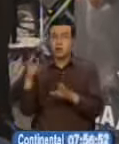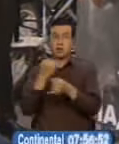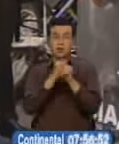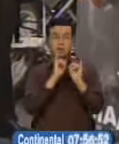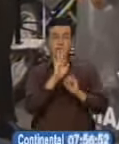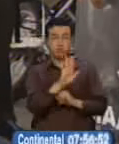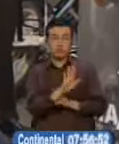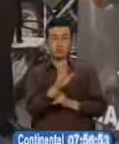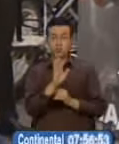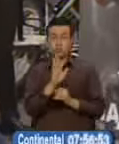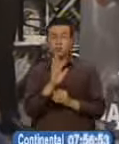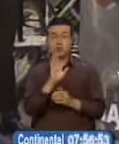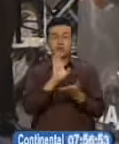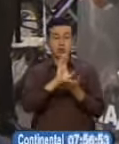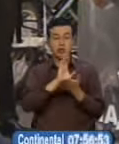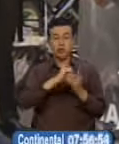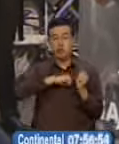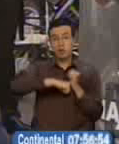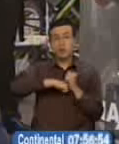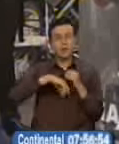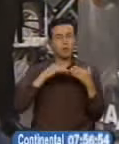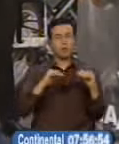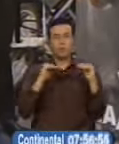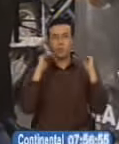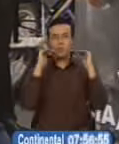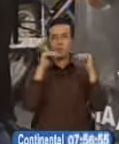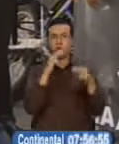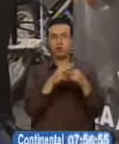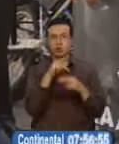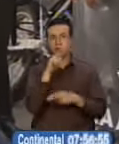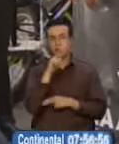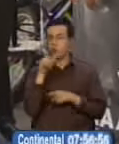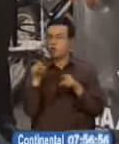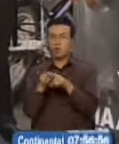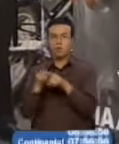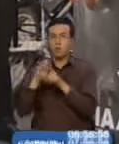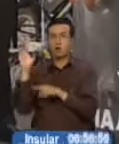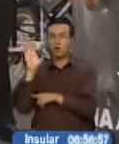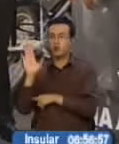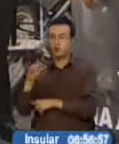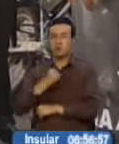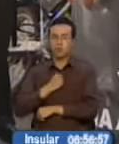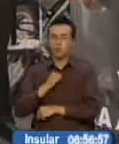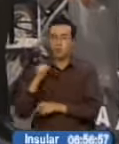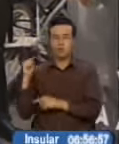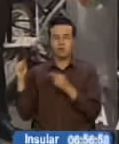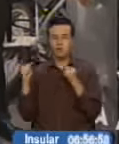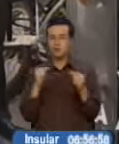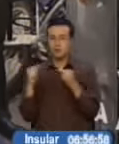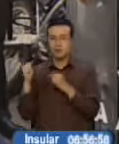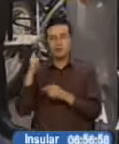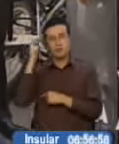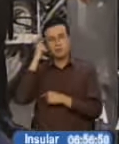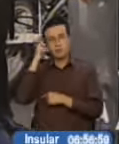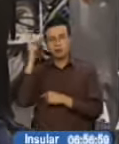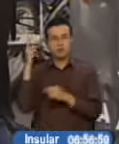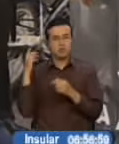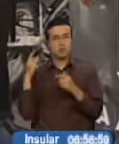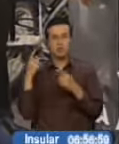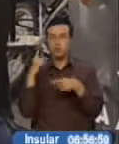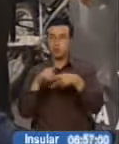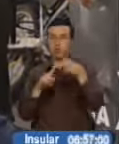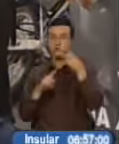Independiente tiene un centro delantero espectacular como lo tiene el equipo colombiano. Pienso que va a ser un partido o